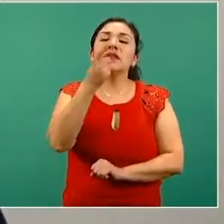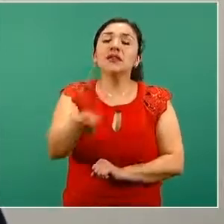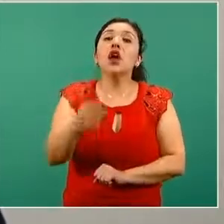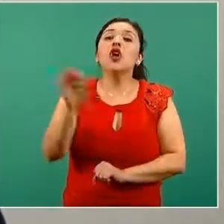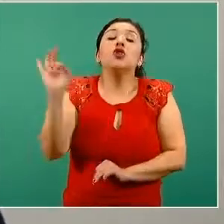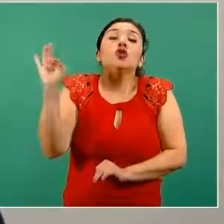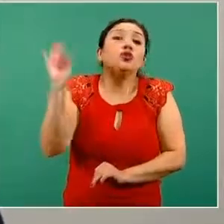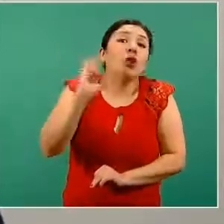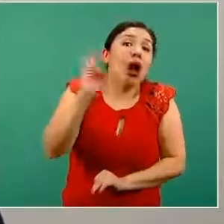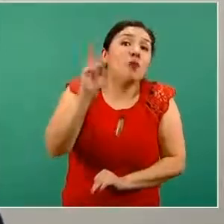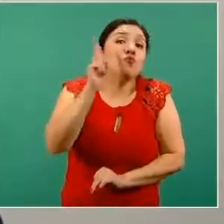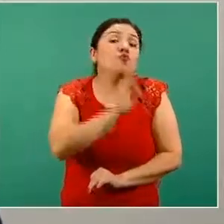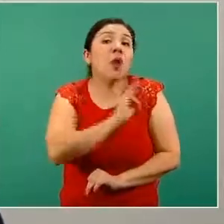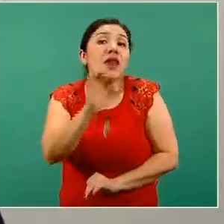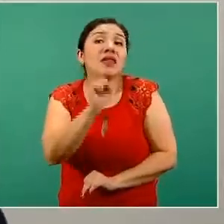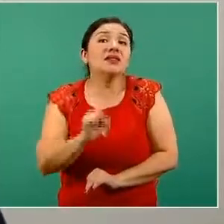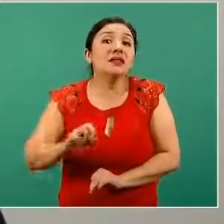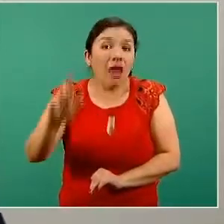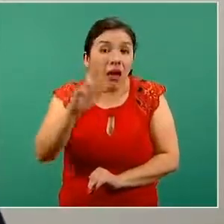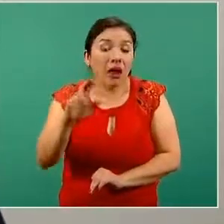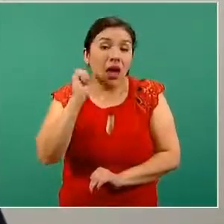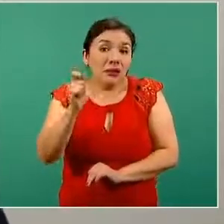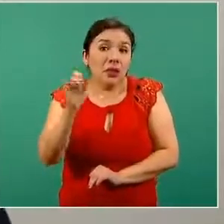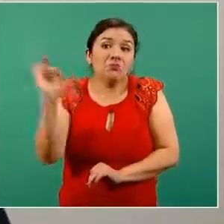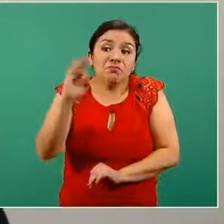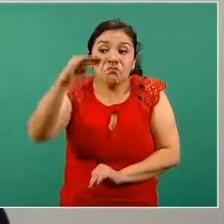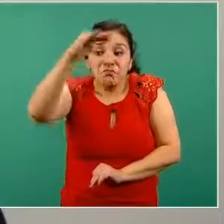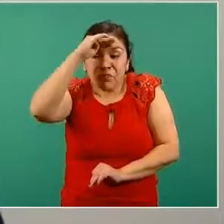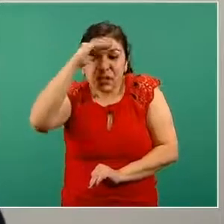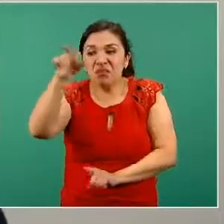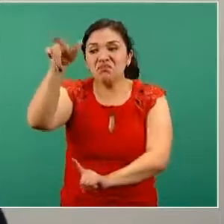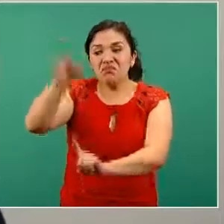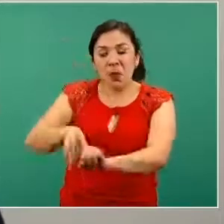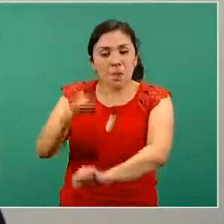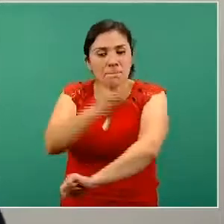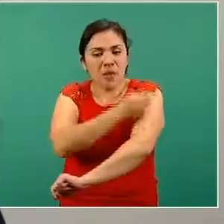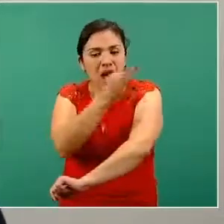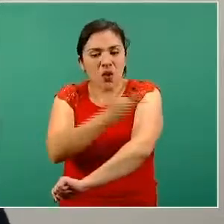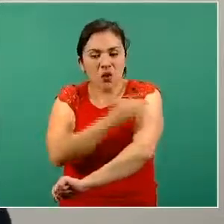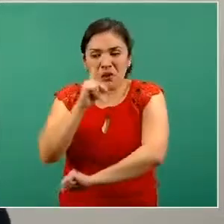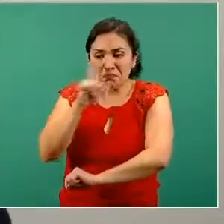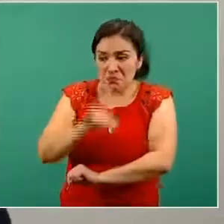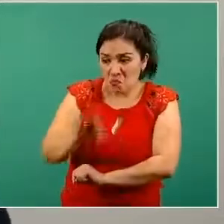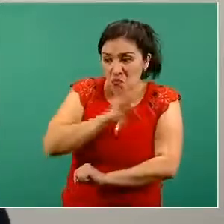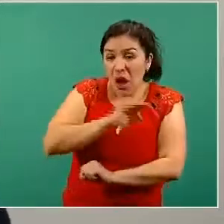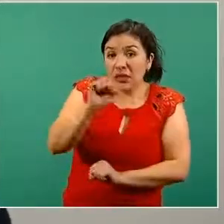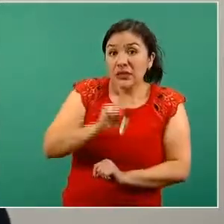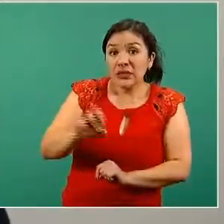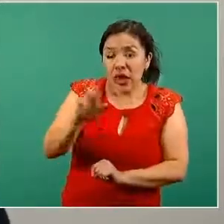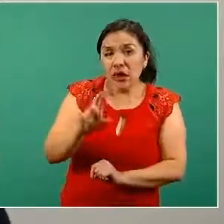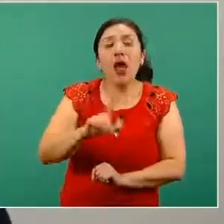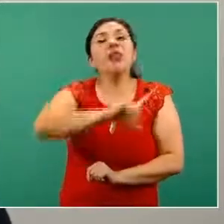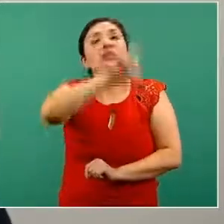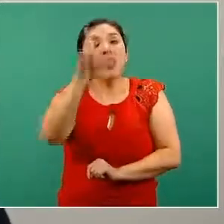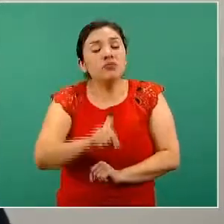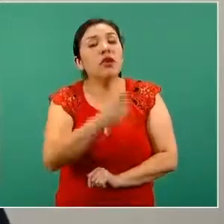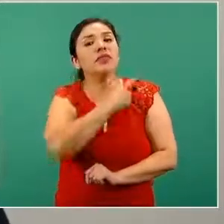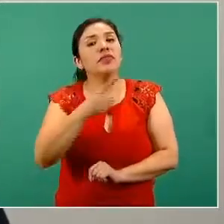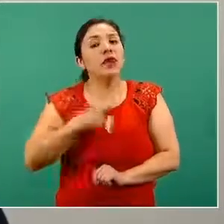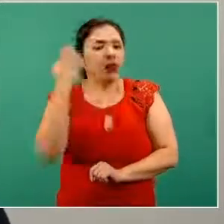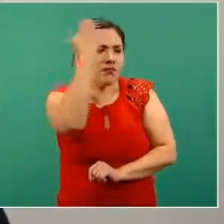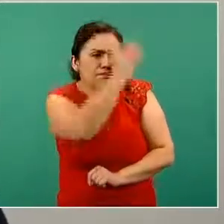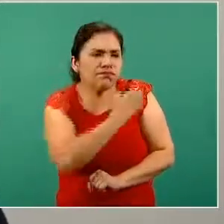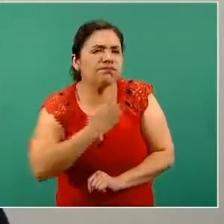dice supuestamente atribuible, es decir, se supone que pudiera atribuirse a la vacuna. ¿Cuándo sabremos si